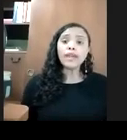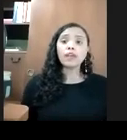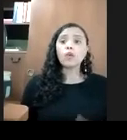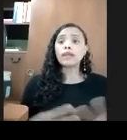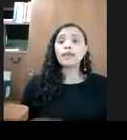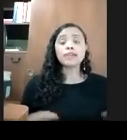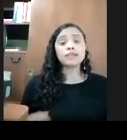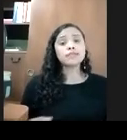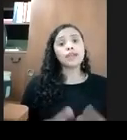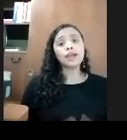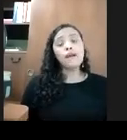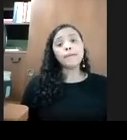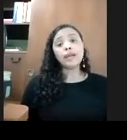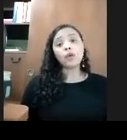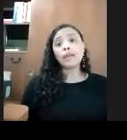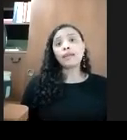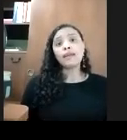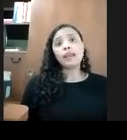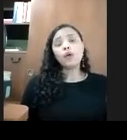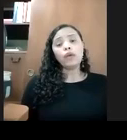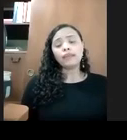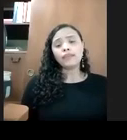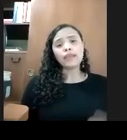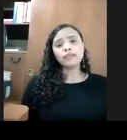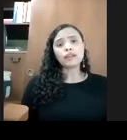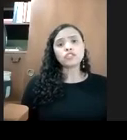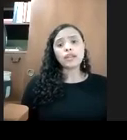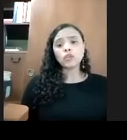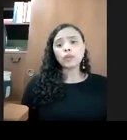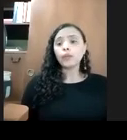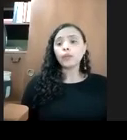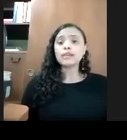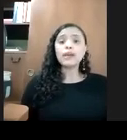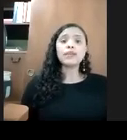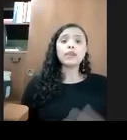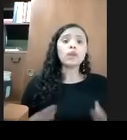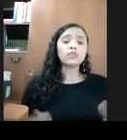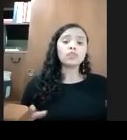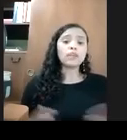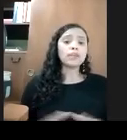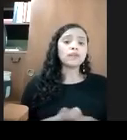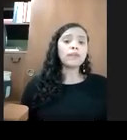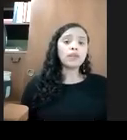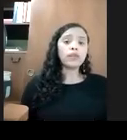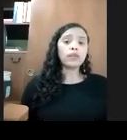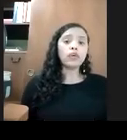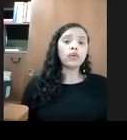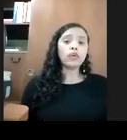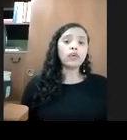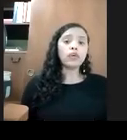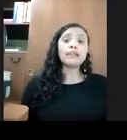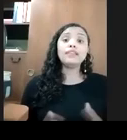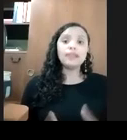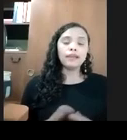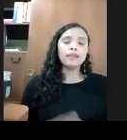hambre que no alcanza ni siquiera para comer. Los estándares internacionales sobre pobreza hablan de que una persona que perciba menos de